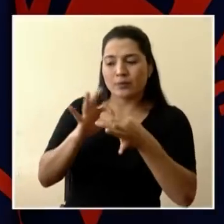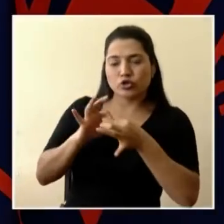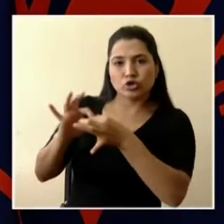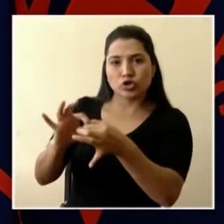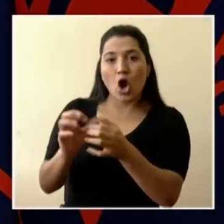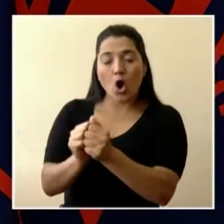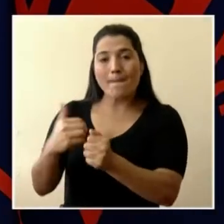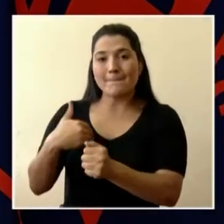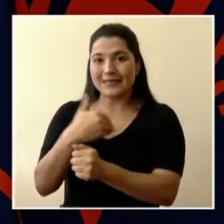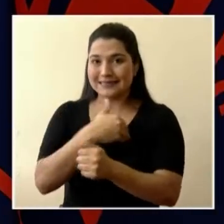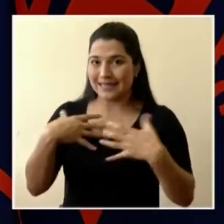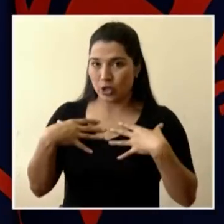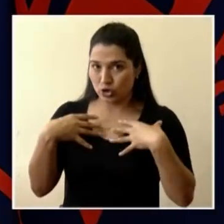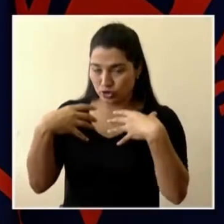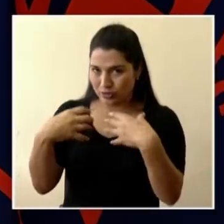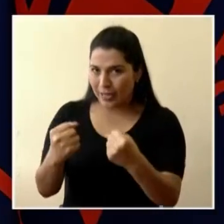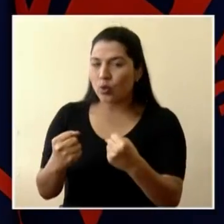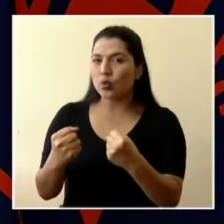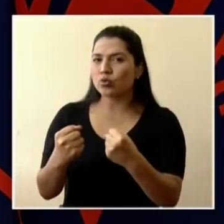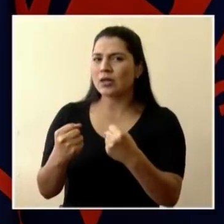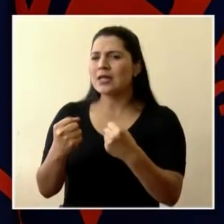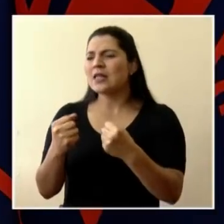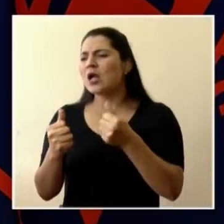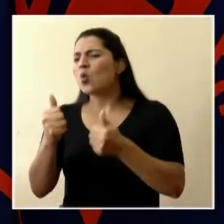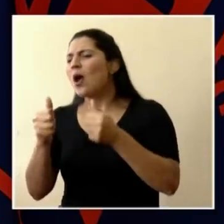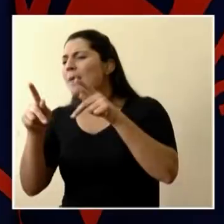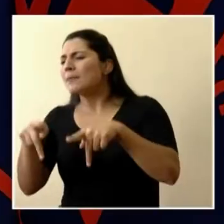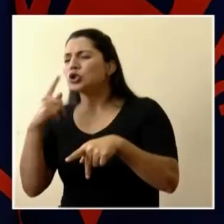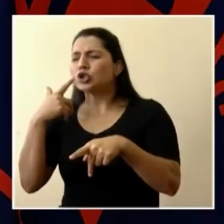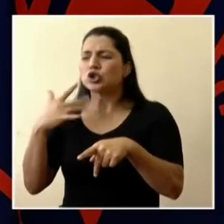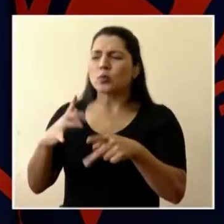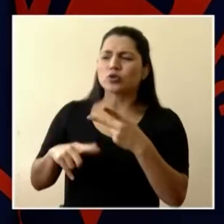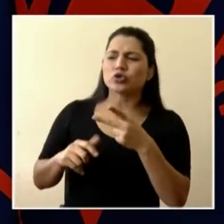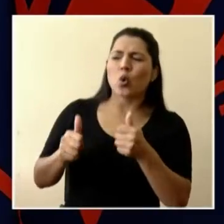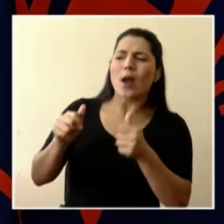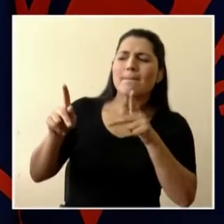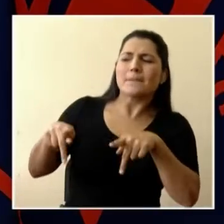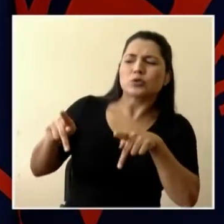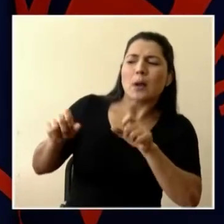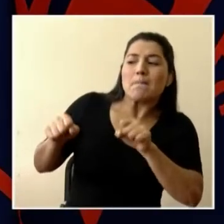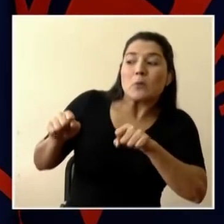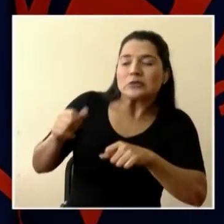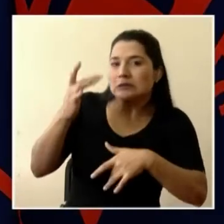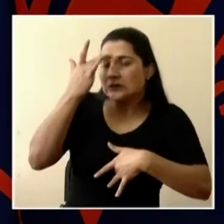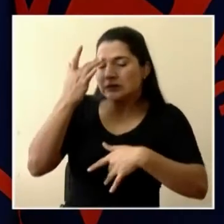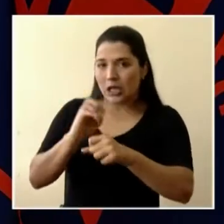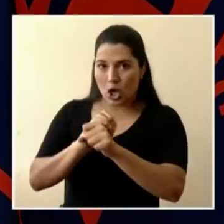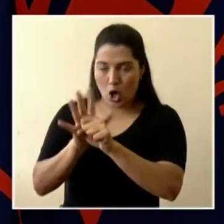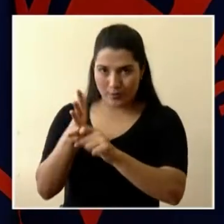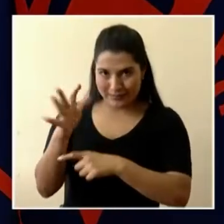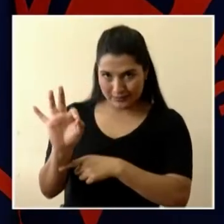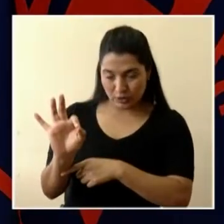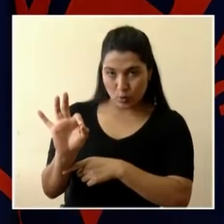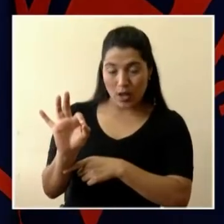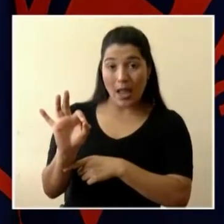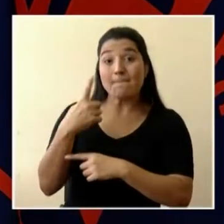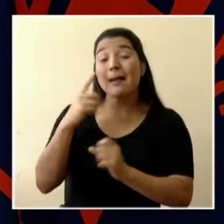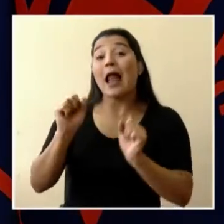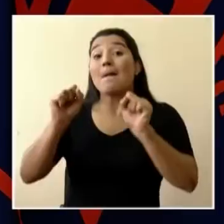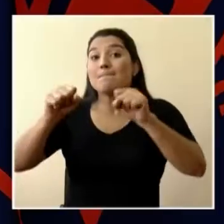los pacientes sospechosos o pacientes probables de padecer la patología de COVID, para así hacer